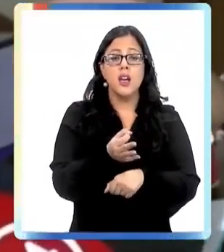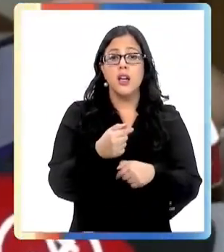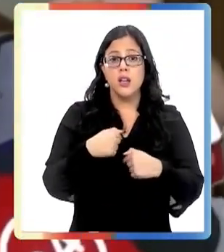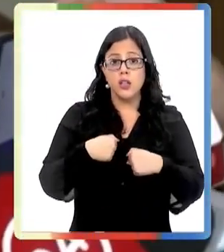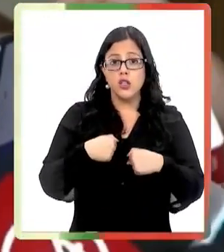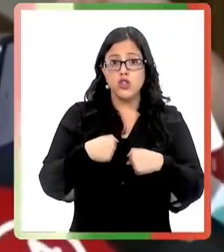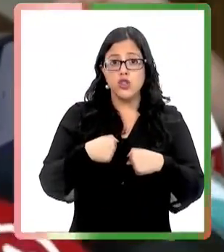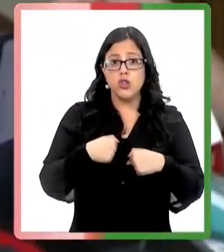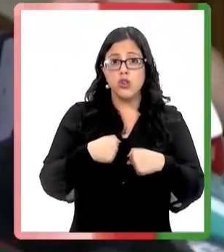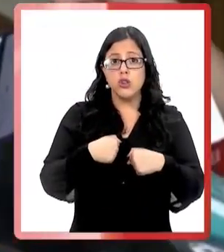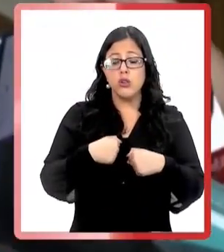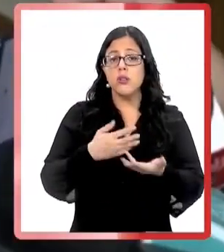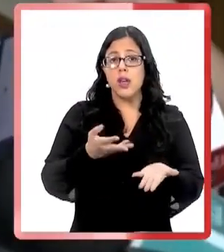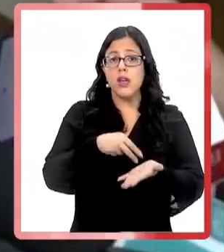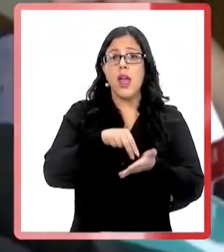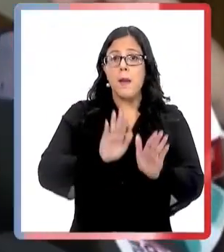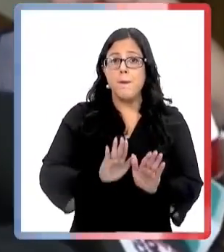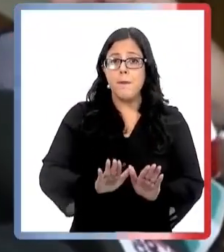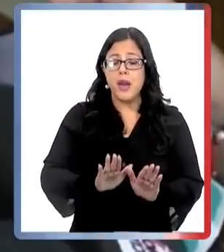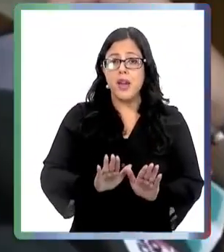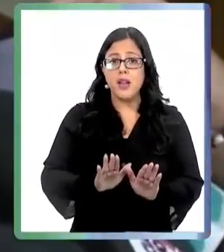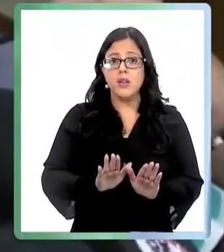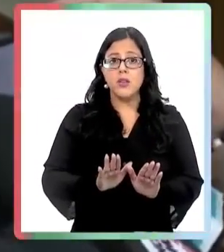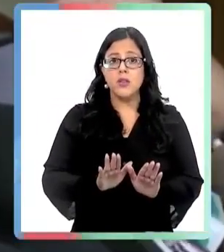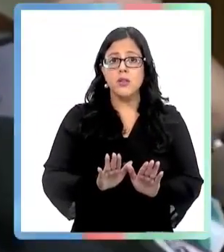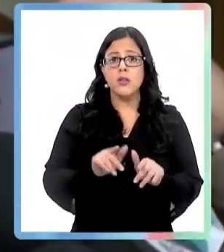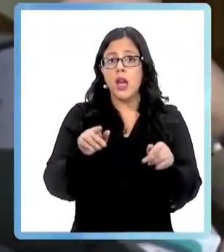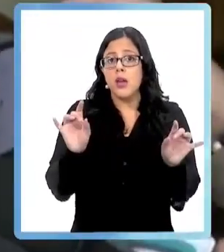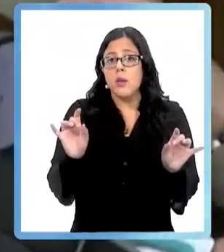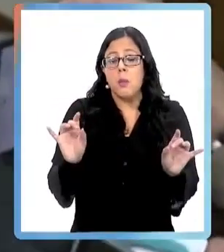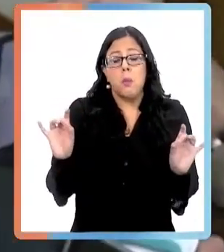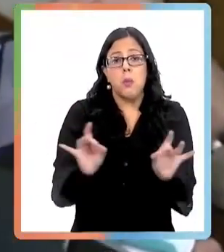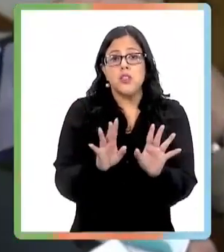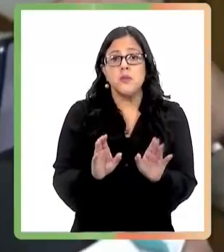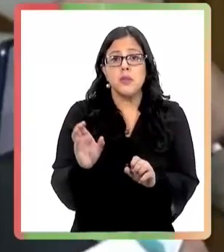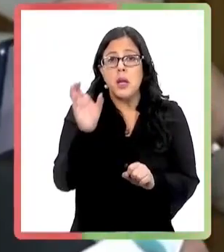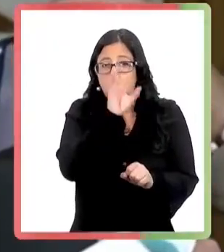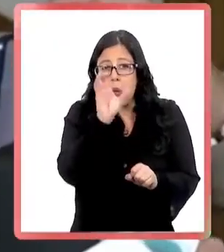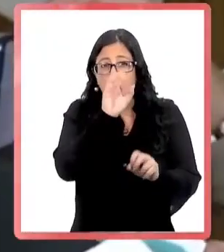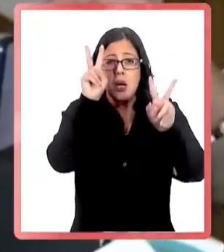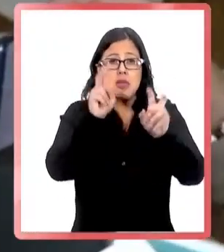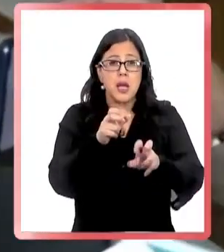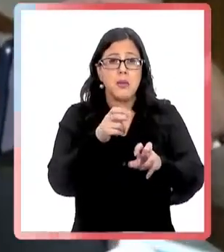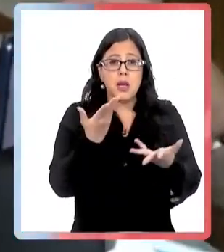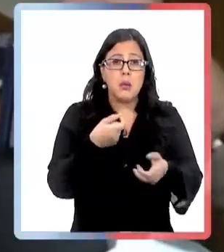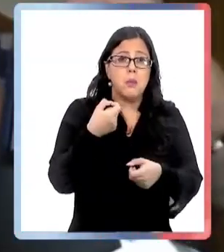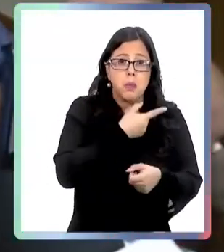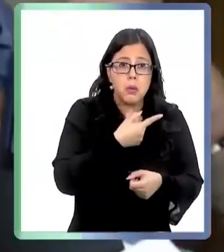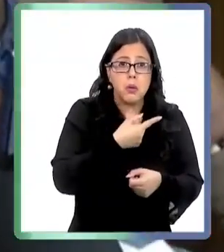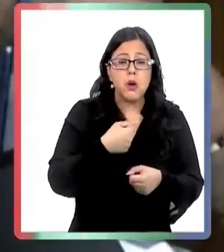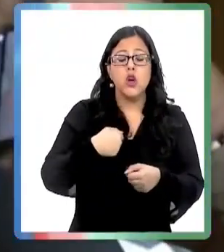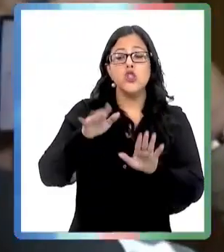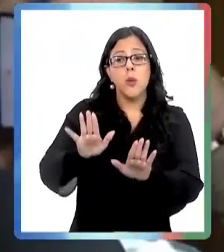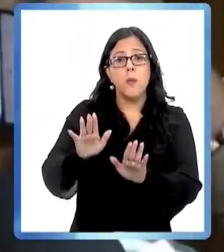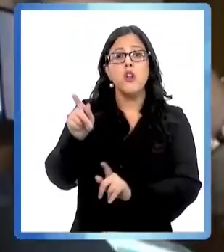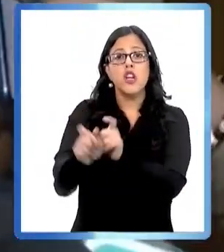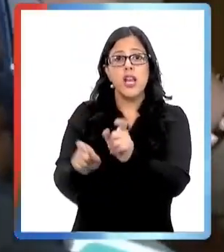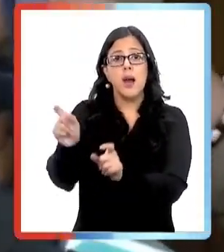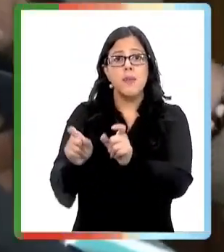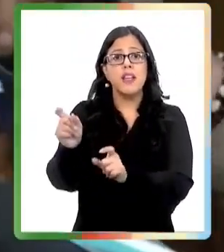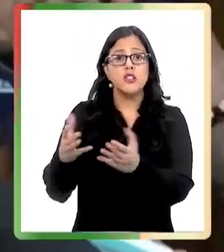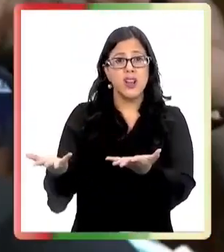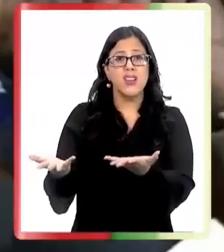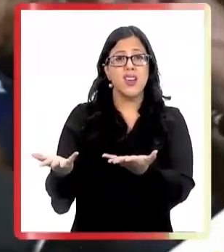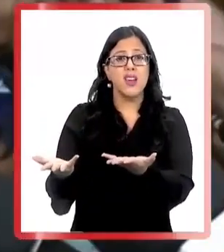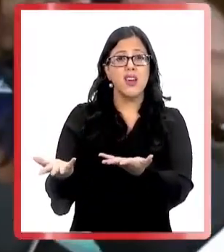Y por lo mismo, yo espero que con el paso del tiempo, más allá de buscar alguna acción en específico, yo lo que esperaría es que las